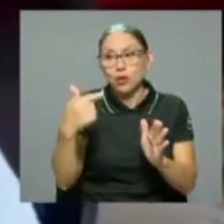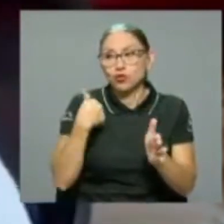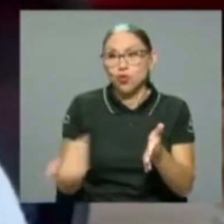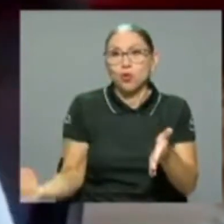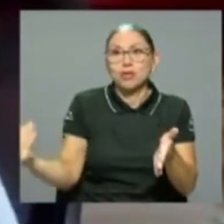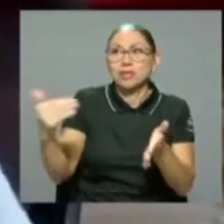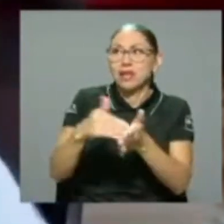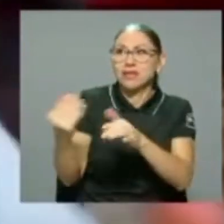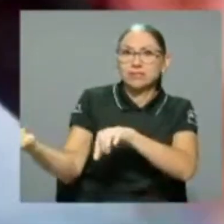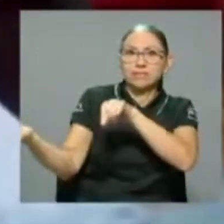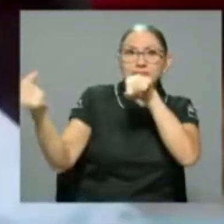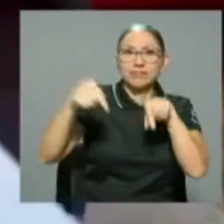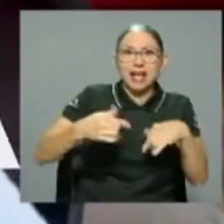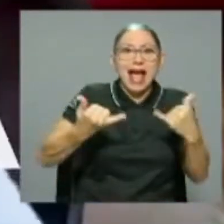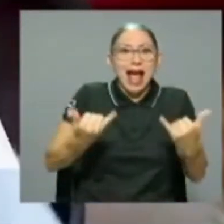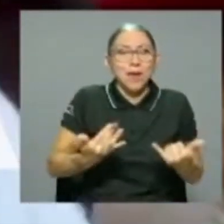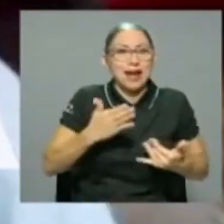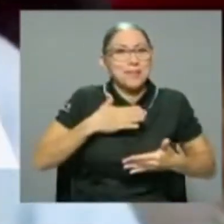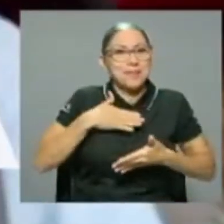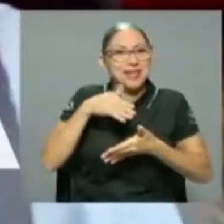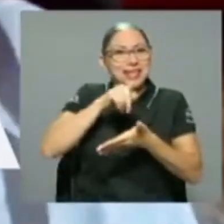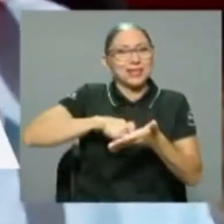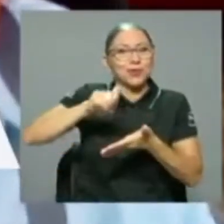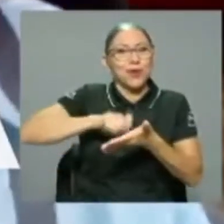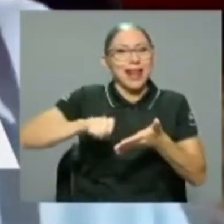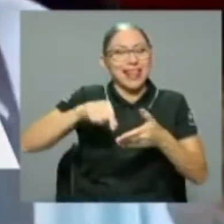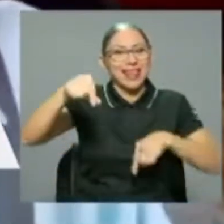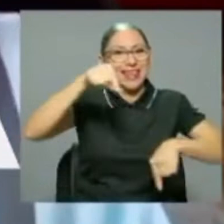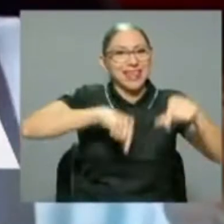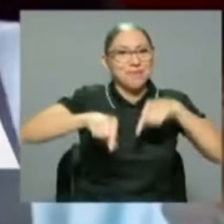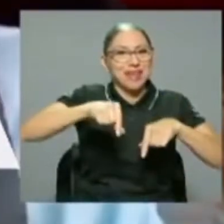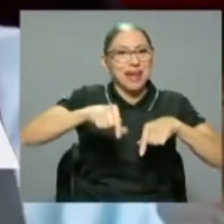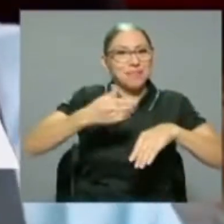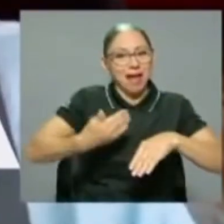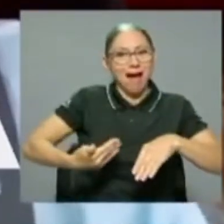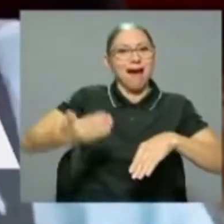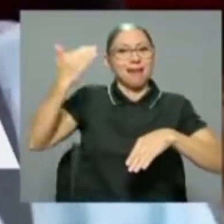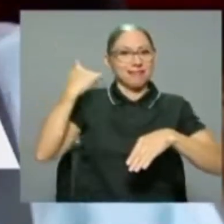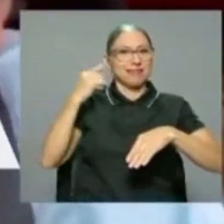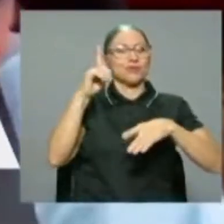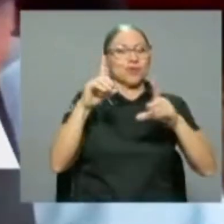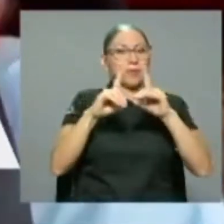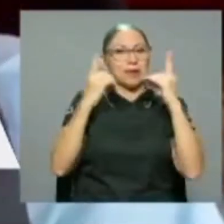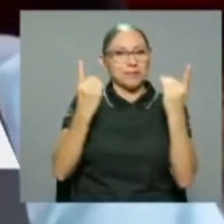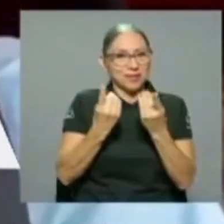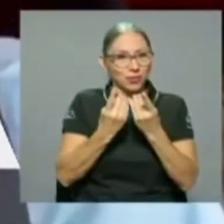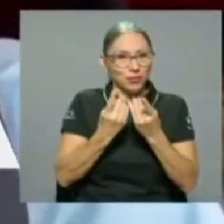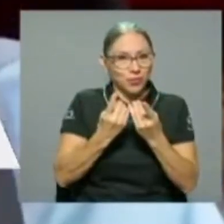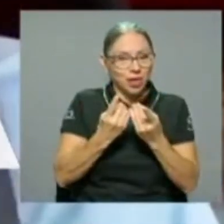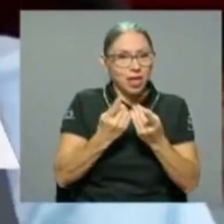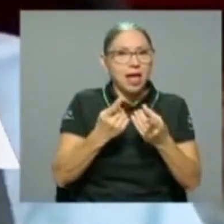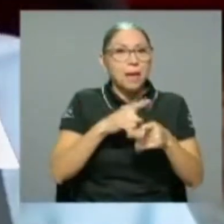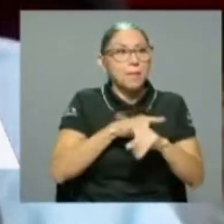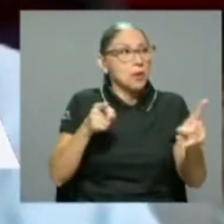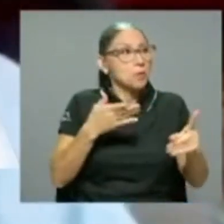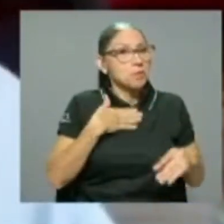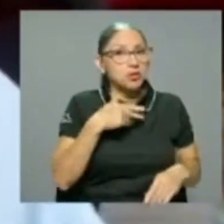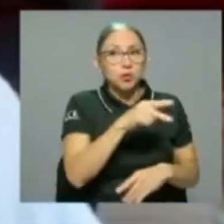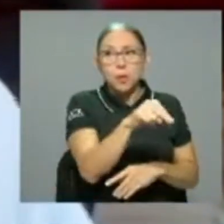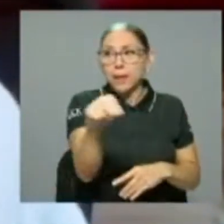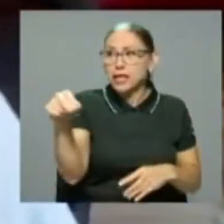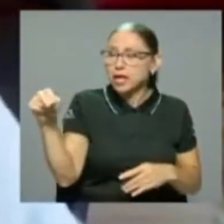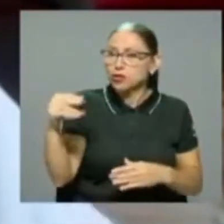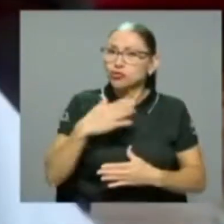nuevo, ahora en mi escuela de química, que antes era un departamento, antes de eso, gocé del aprecio de mis compañeros,